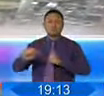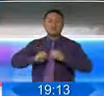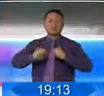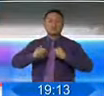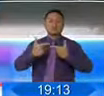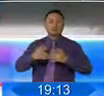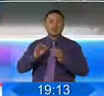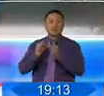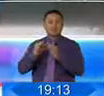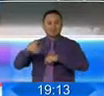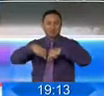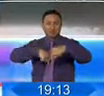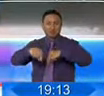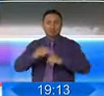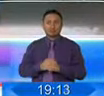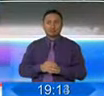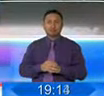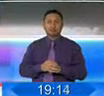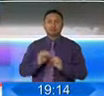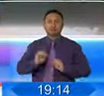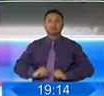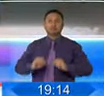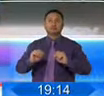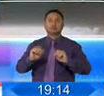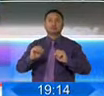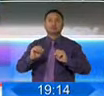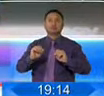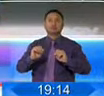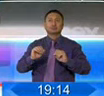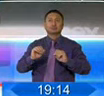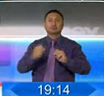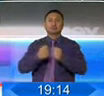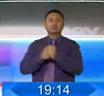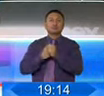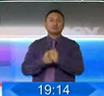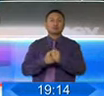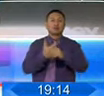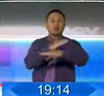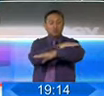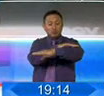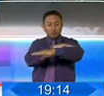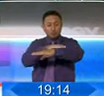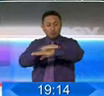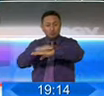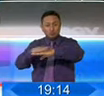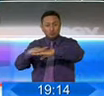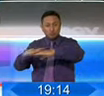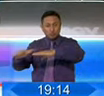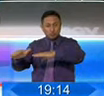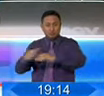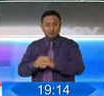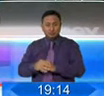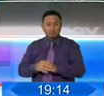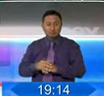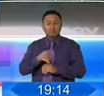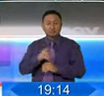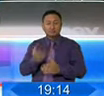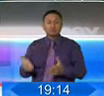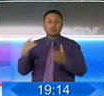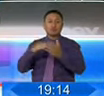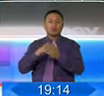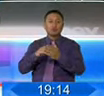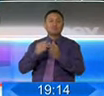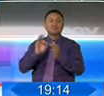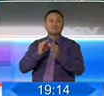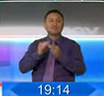tráfico. La repavimentación del carril exclusivo, de la ecovía, del trole, se incluye la repavimentación